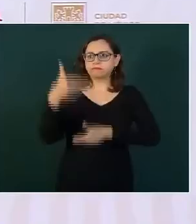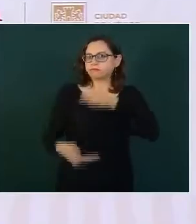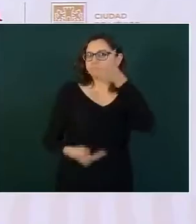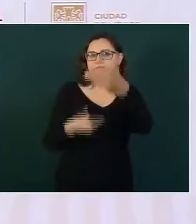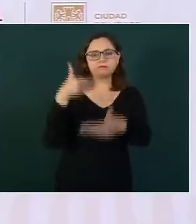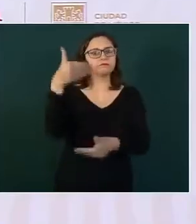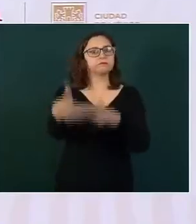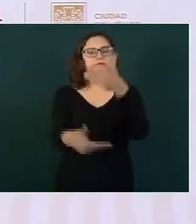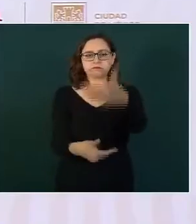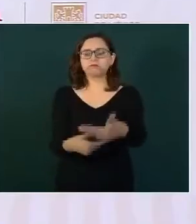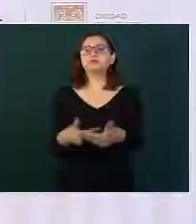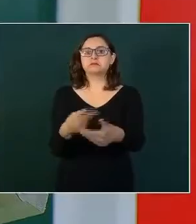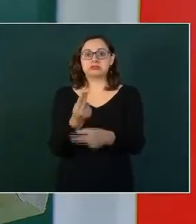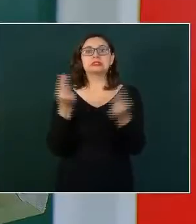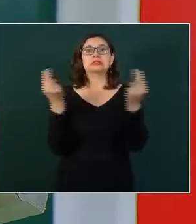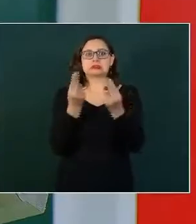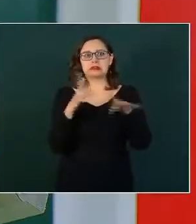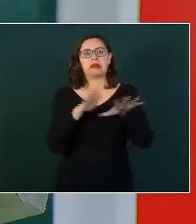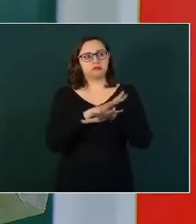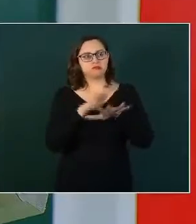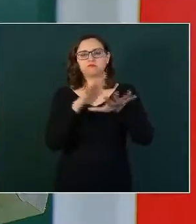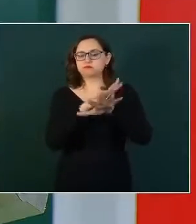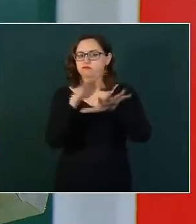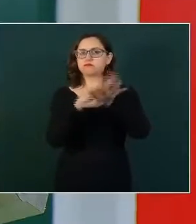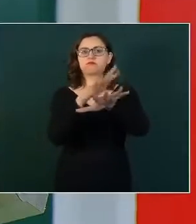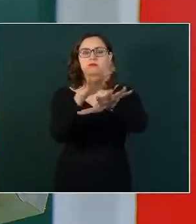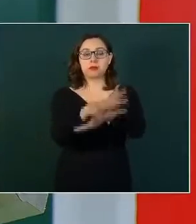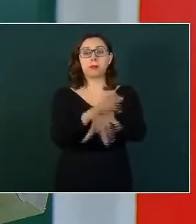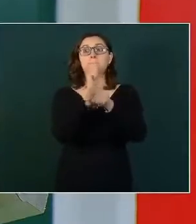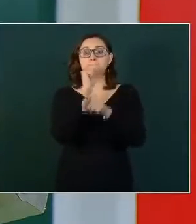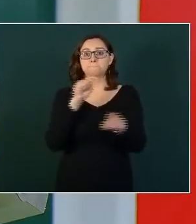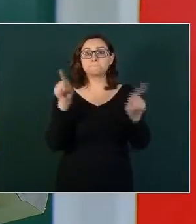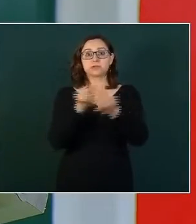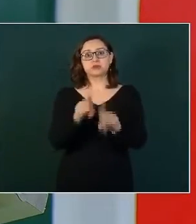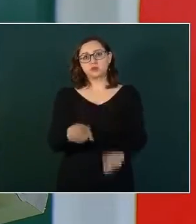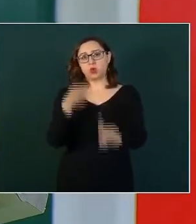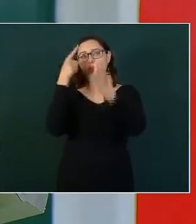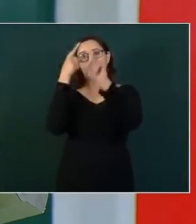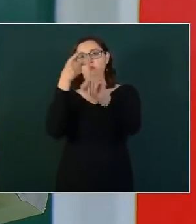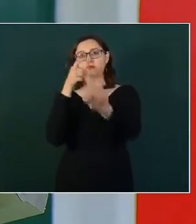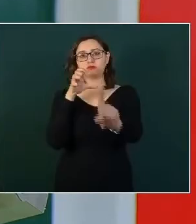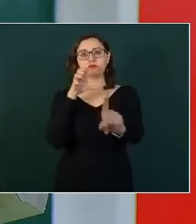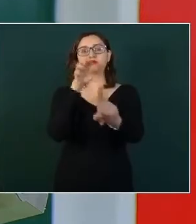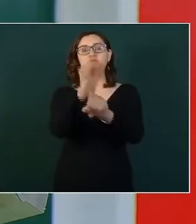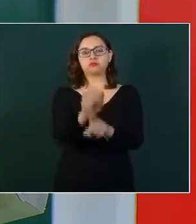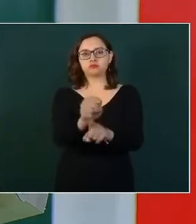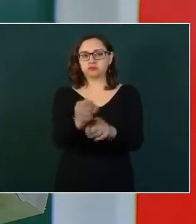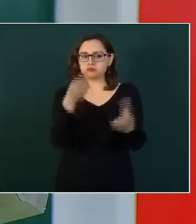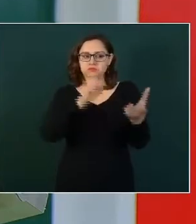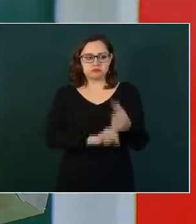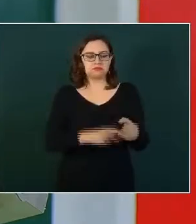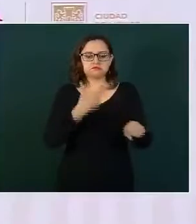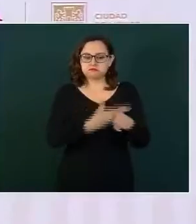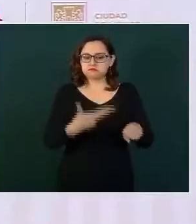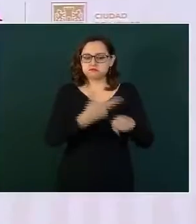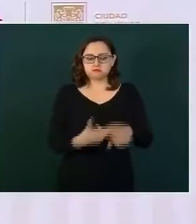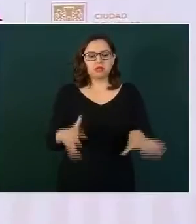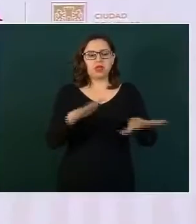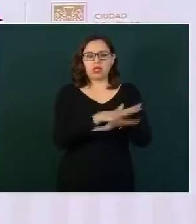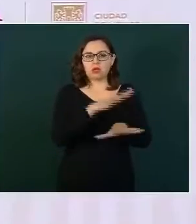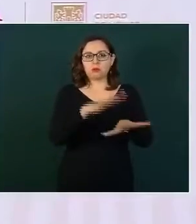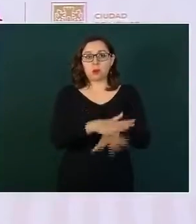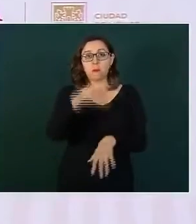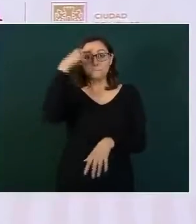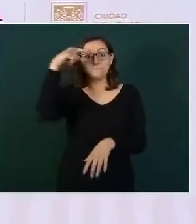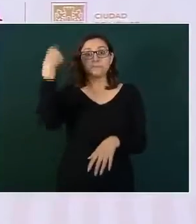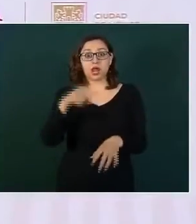se empeña en buscar la forma idónea de alcanzar sus objetivos, adecuando su estructura, potenciando las capacidades